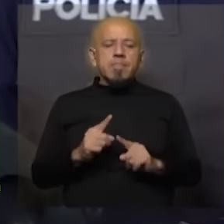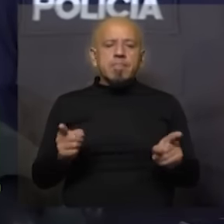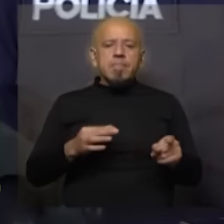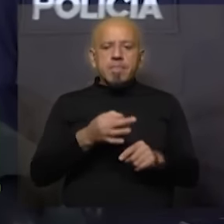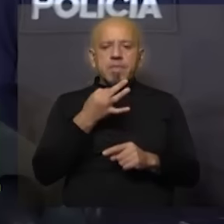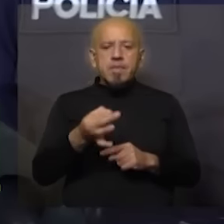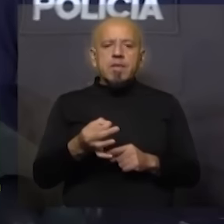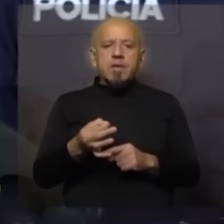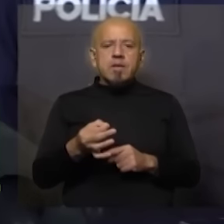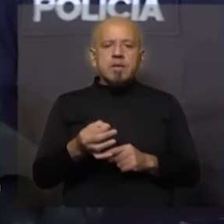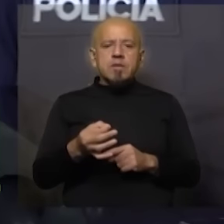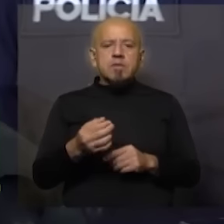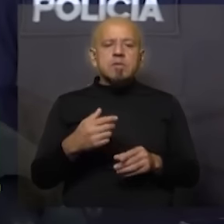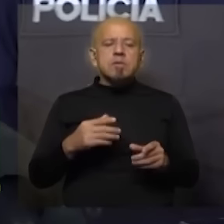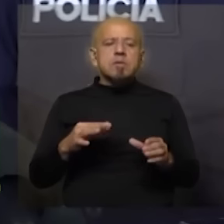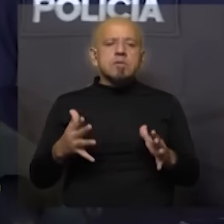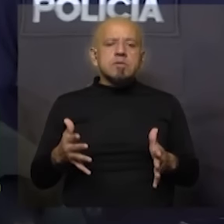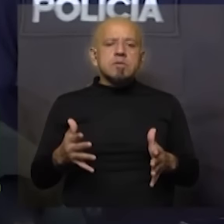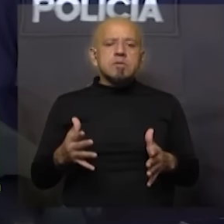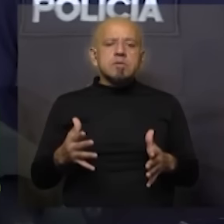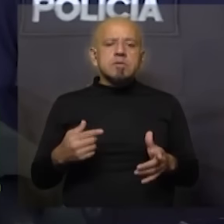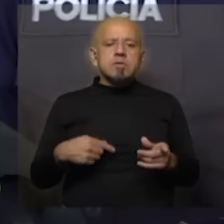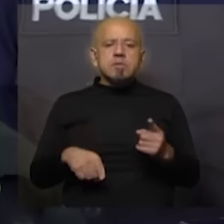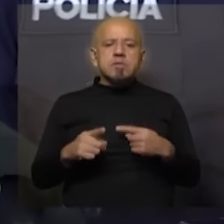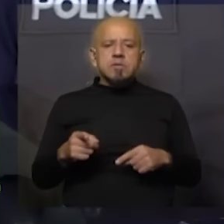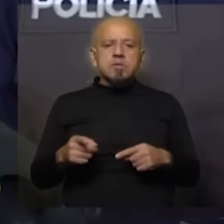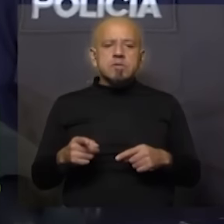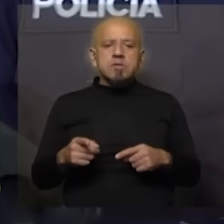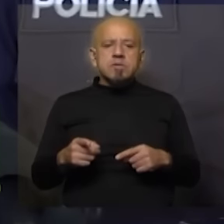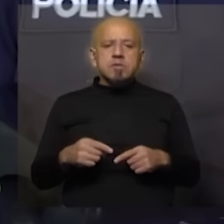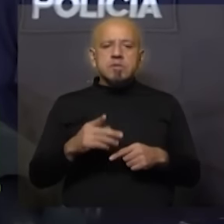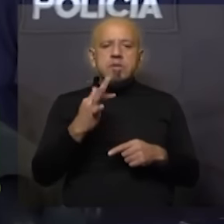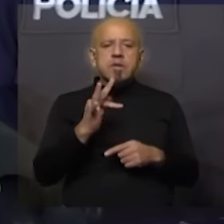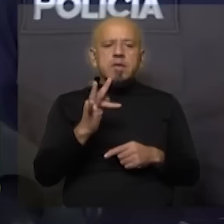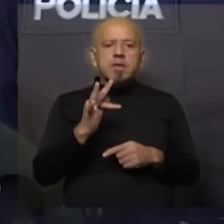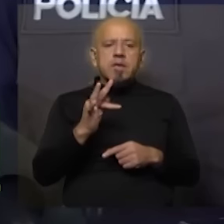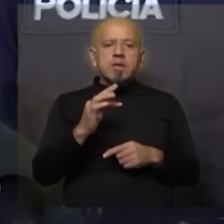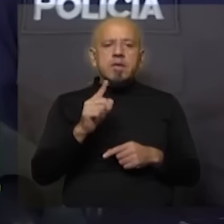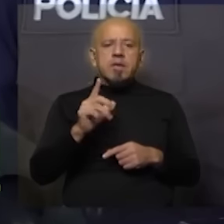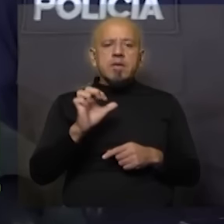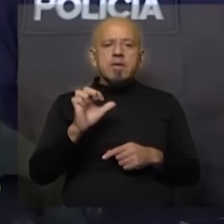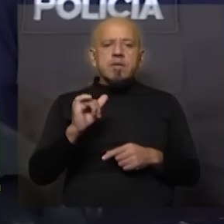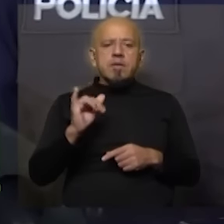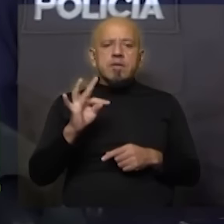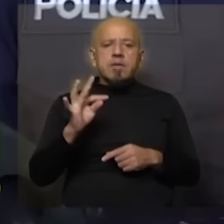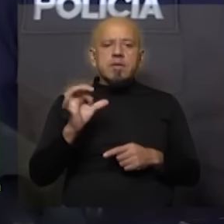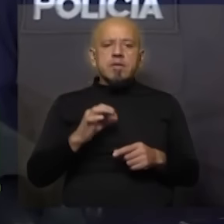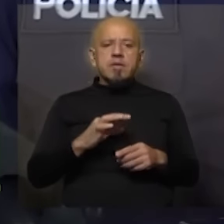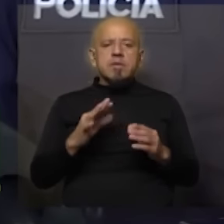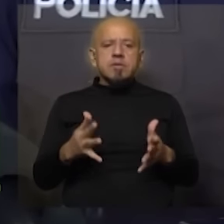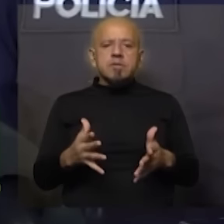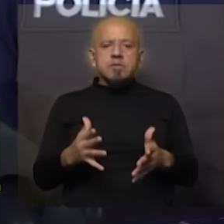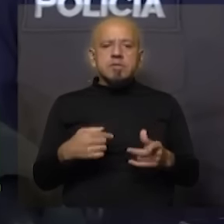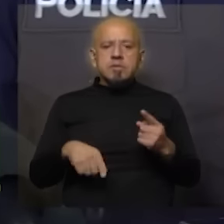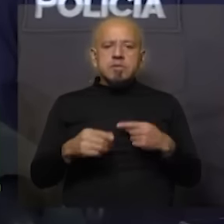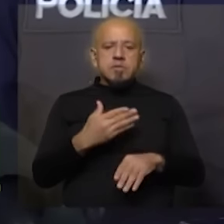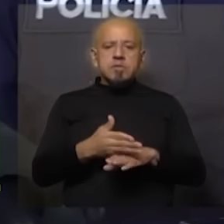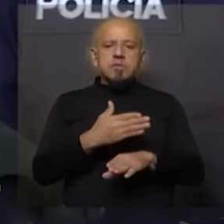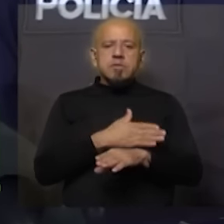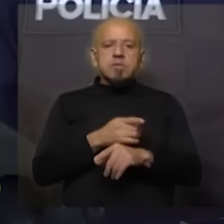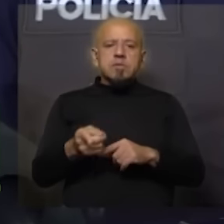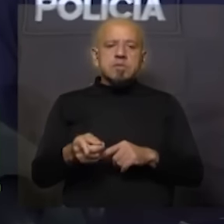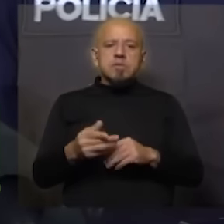directamente, dichas afirmaciones apuntan a que quienes cuestionaron la designación de Fleitas para el caso de la denuncia contra Orsi, debido a que previamente la